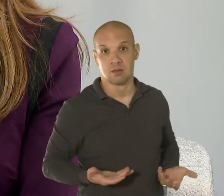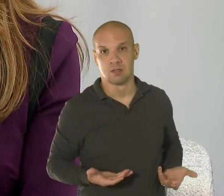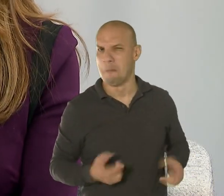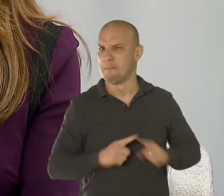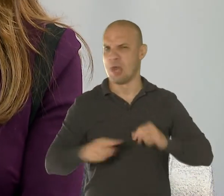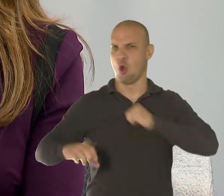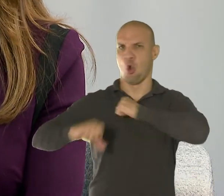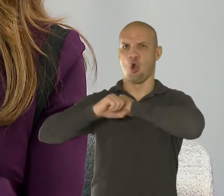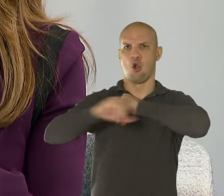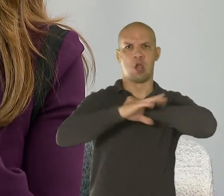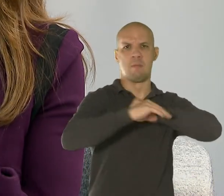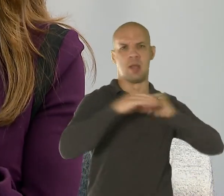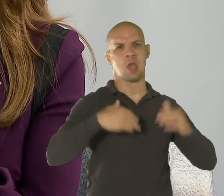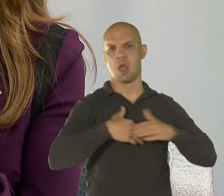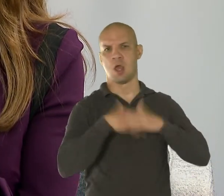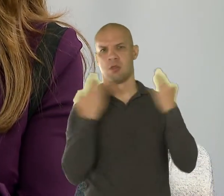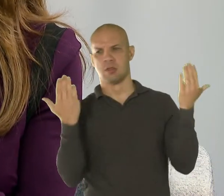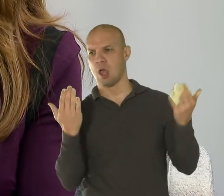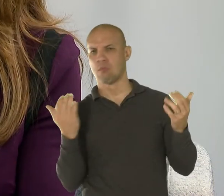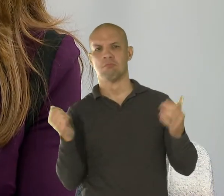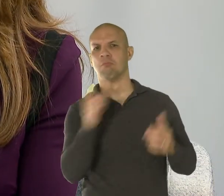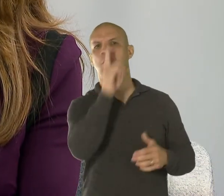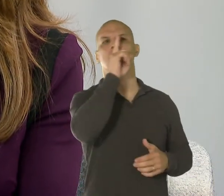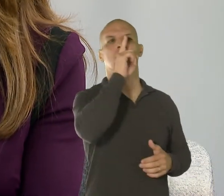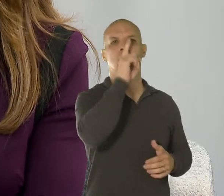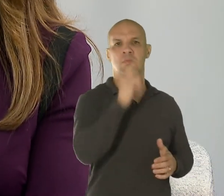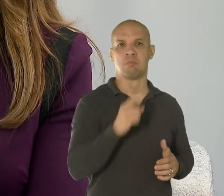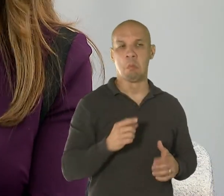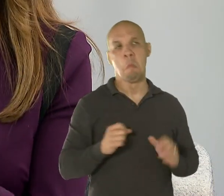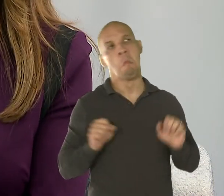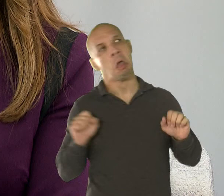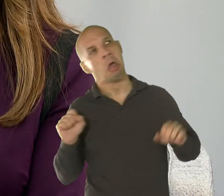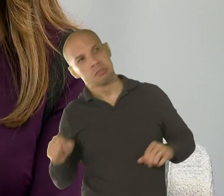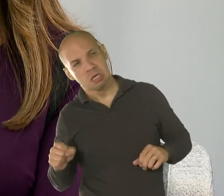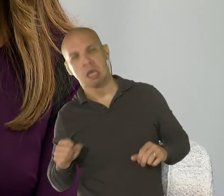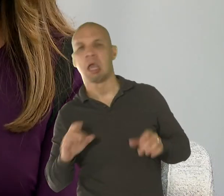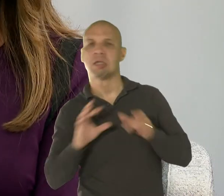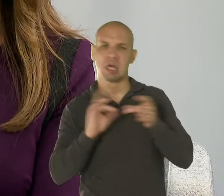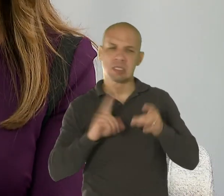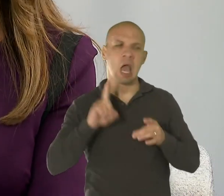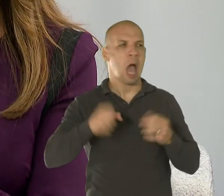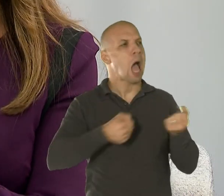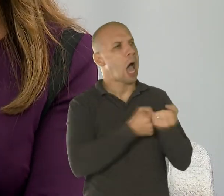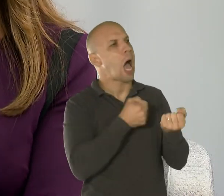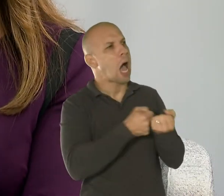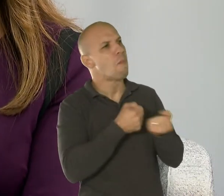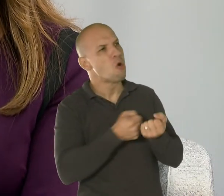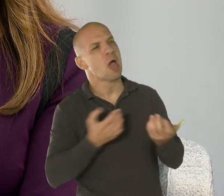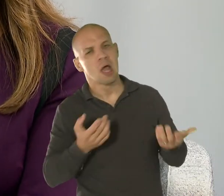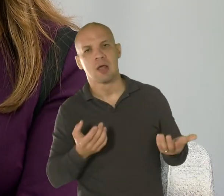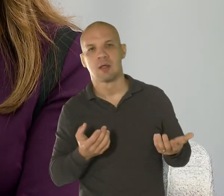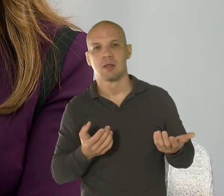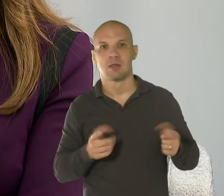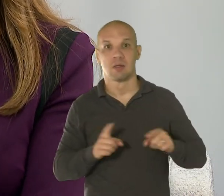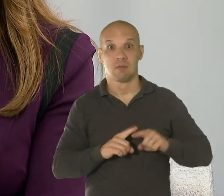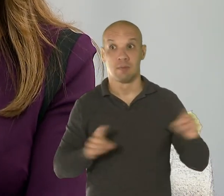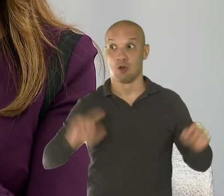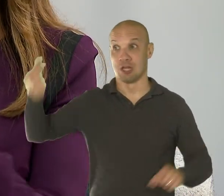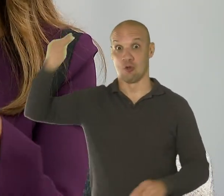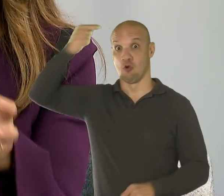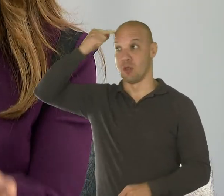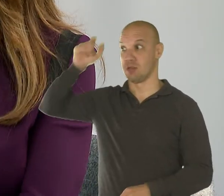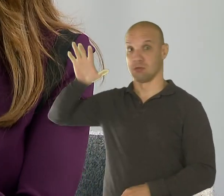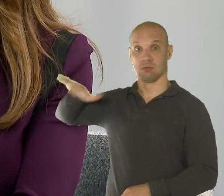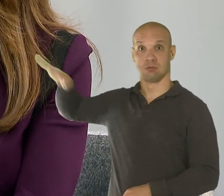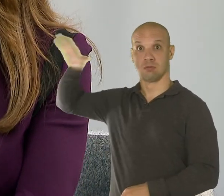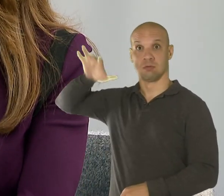tema. Está el tema de que todo el mundo apoye a ese cuidador, pero también está el tema de quizás desde la estructura gubernamental darle